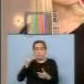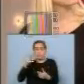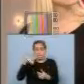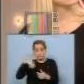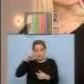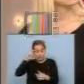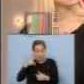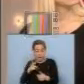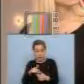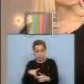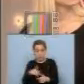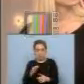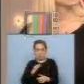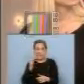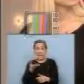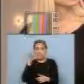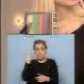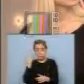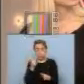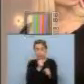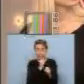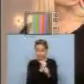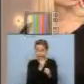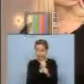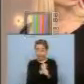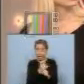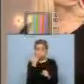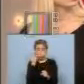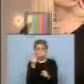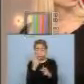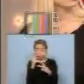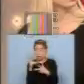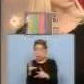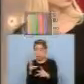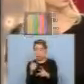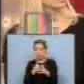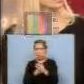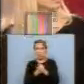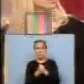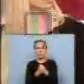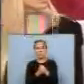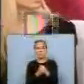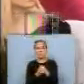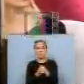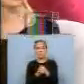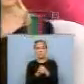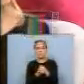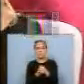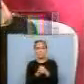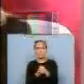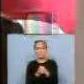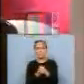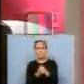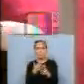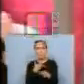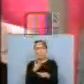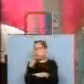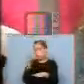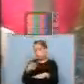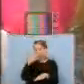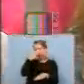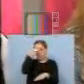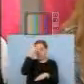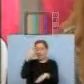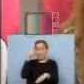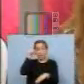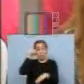Pasión el año pasado con una producción de Aldo Funes y me lo había dicho Carmen, habíamos ido a ver a Andrea Esteves, que era compañera nuestra del elenco, y habíamos ido a la obra en Mar del